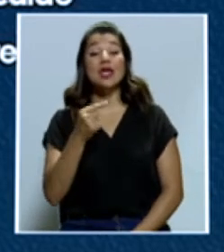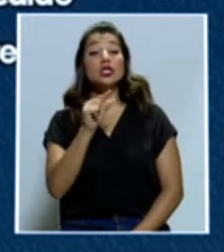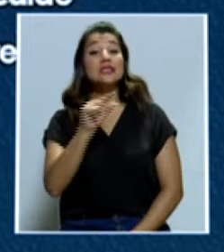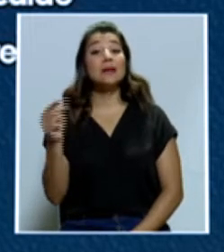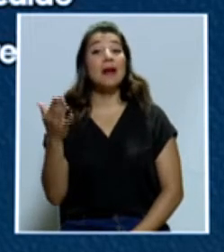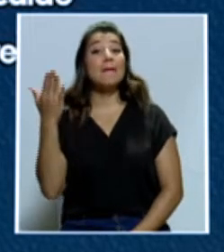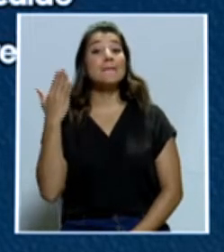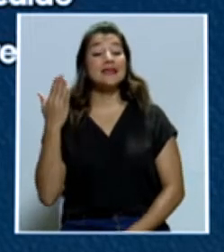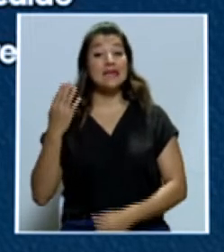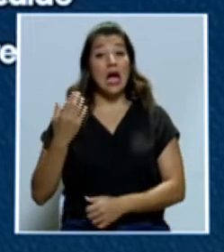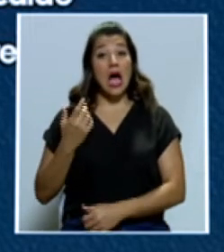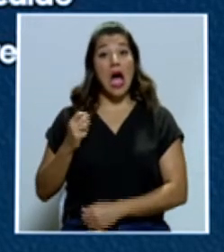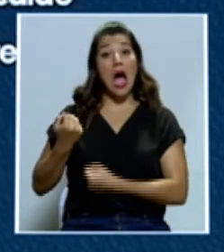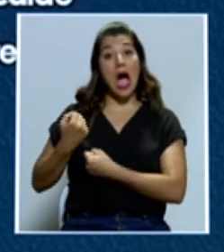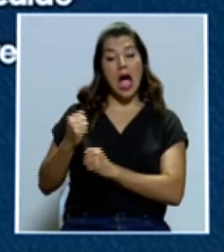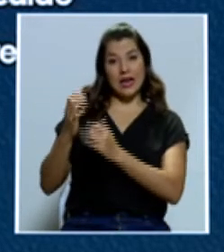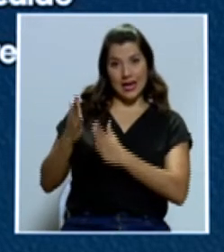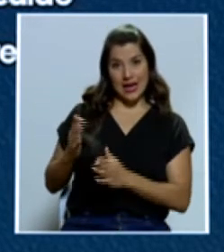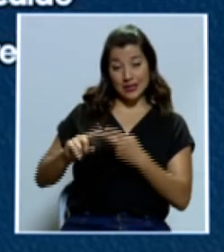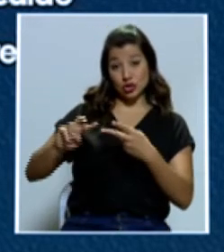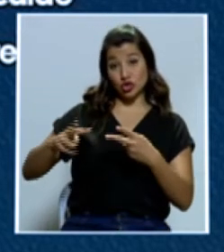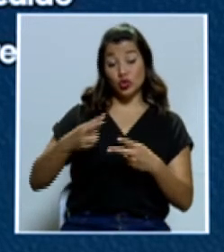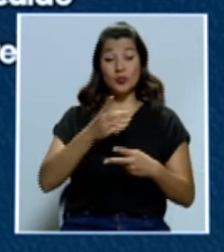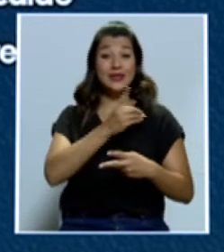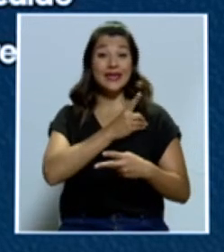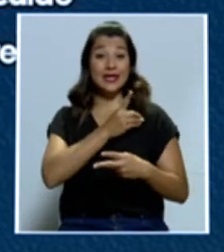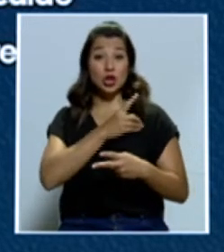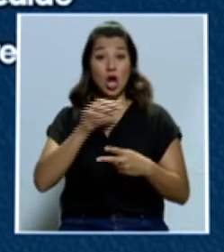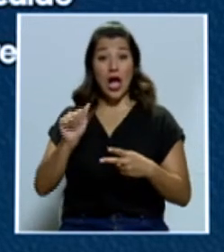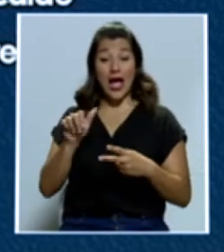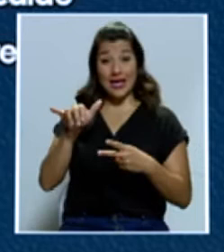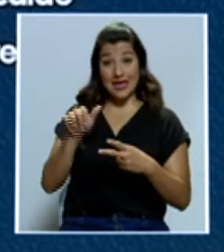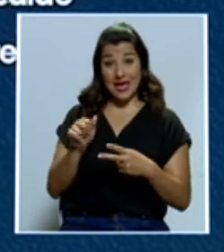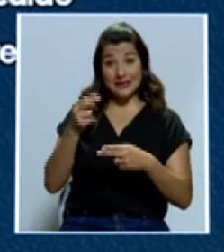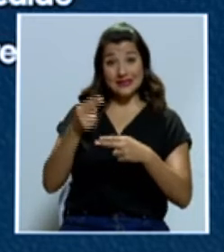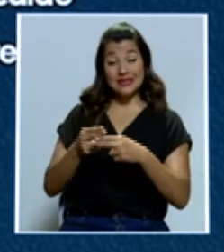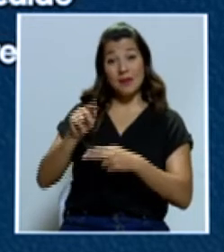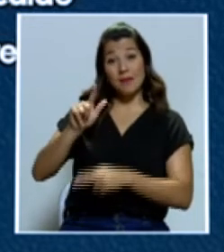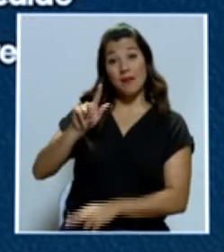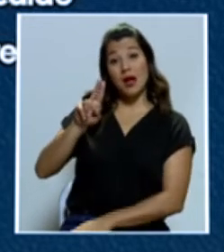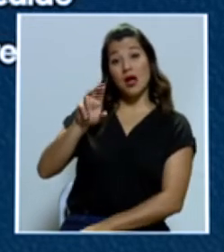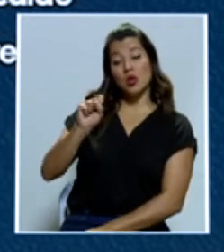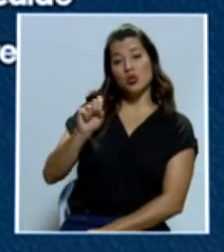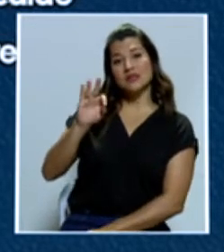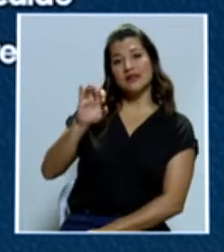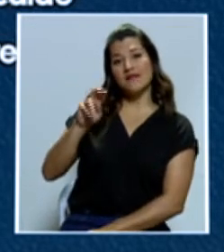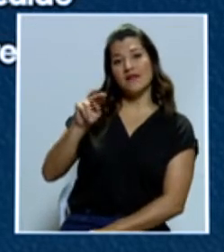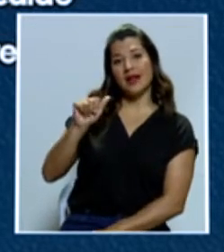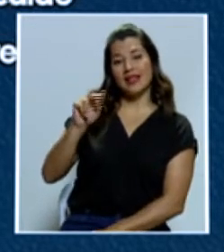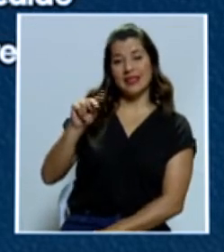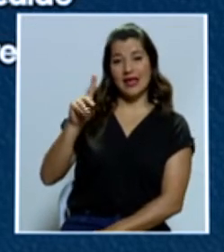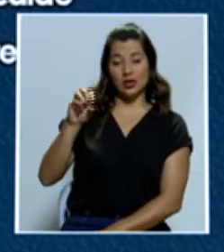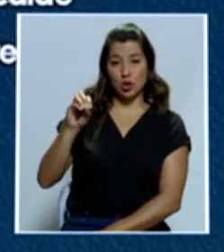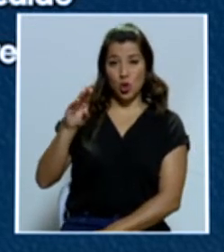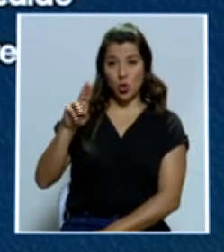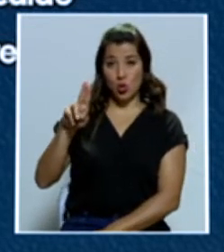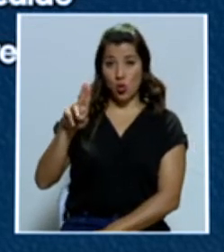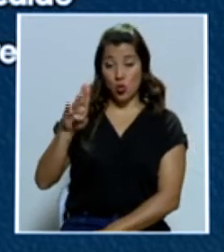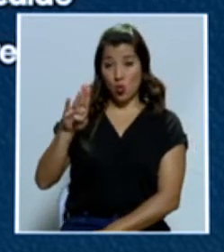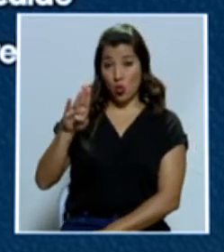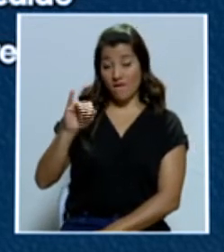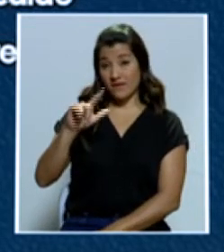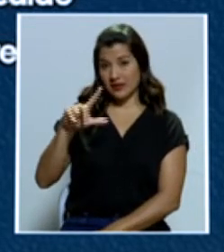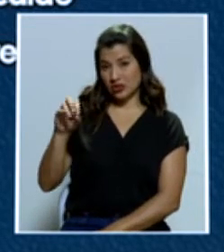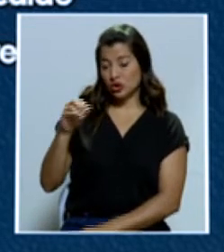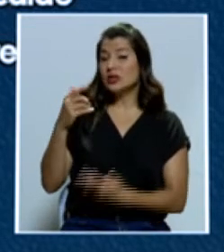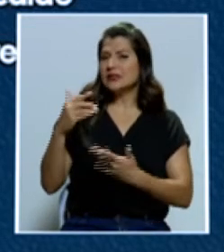subdirector comercial de la GAM de la AIA, don Luis Fernando Cubillo, conversaron sobre el anuncio efectuado por el alcalde en el sentido